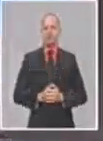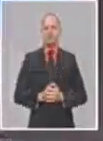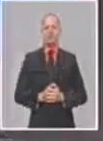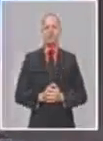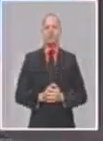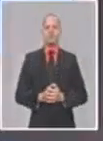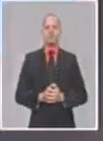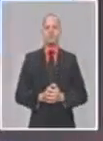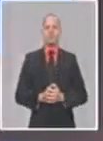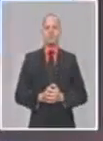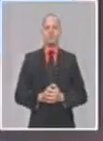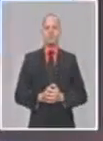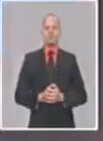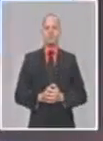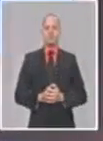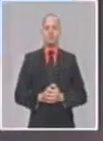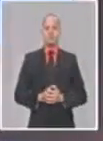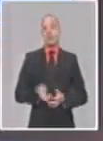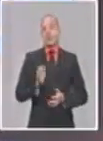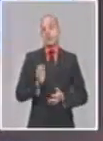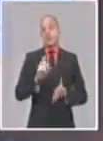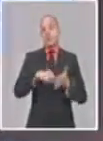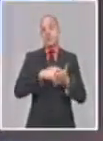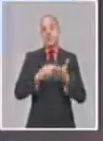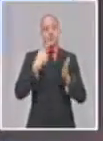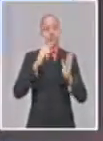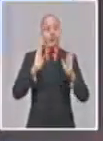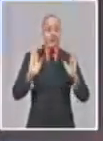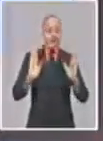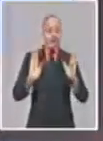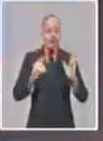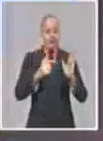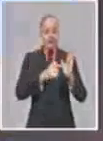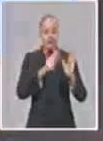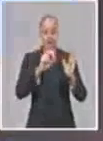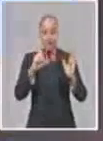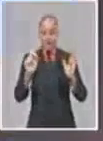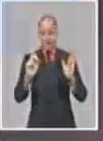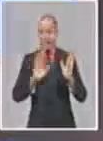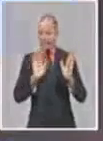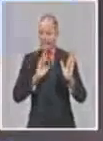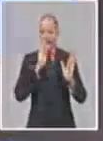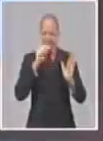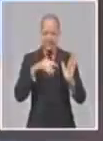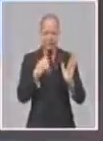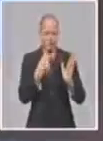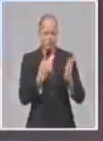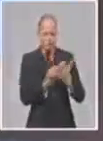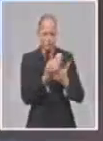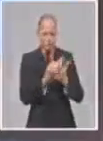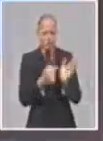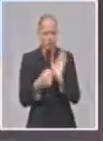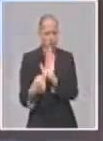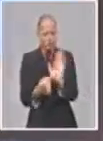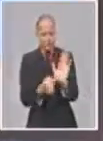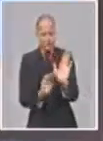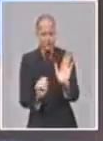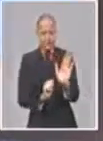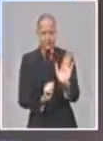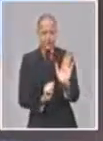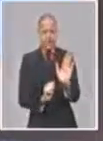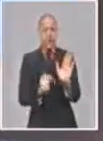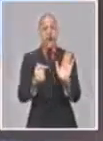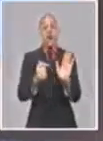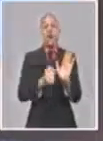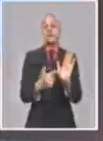Randy, la estrategia al respecto, bueno, en la síntesis que publicamos y en la información que dimos, tiene un punto de partida importante, que